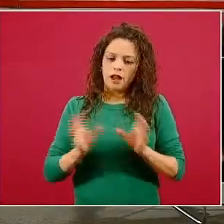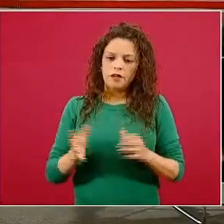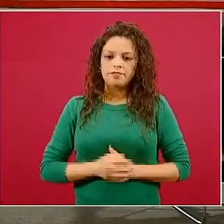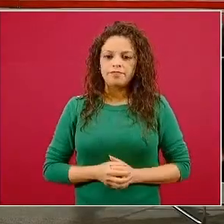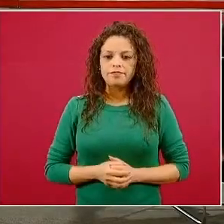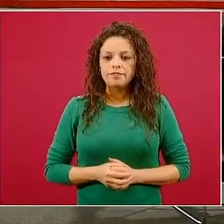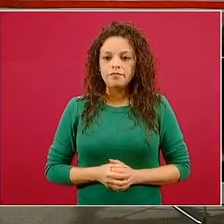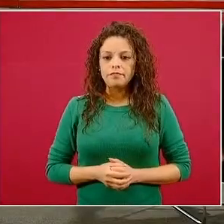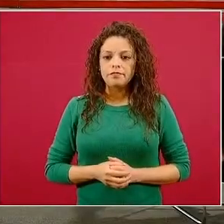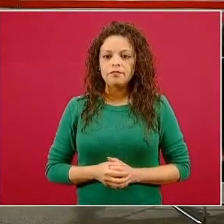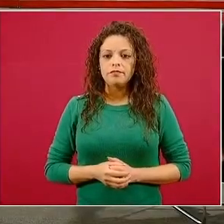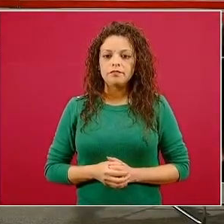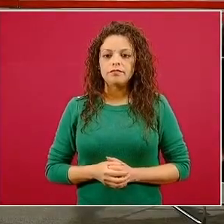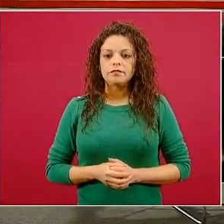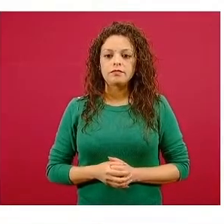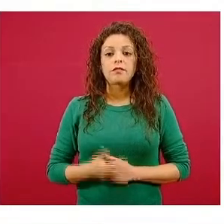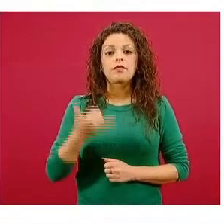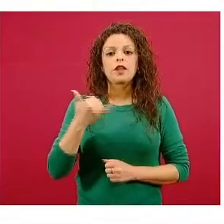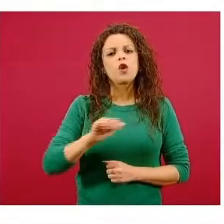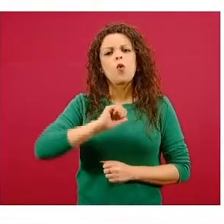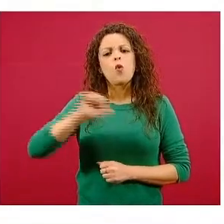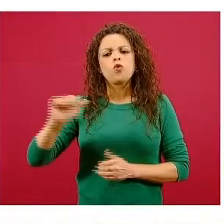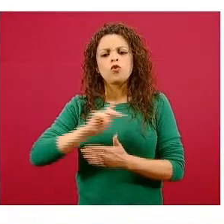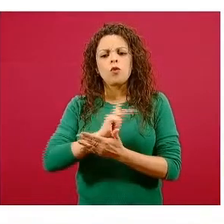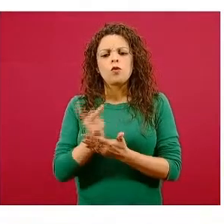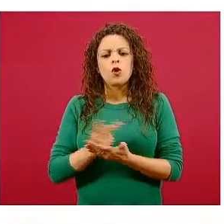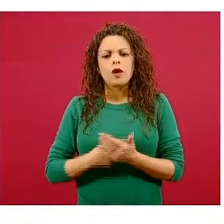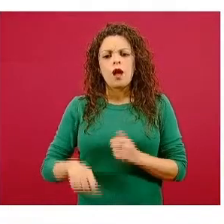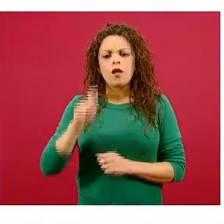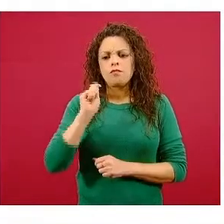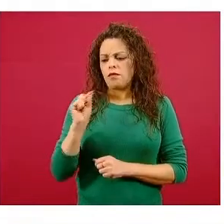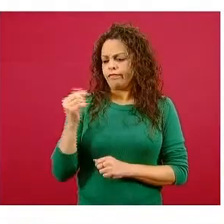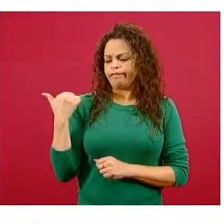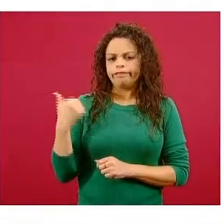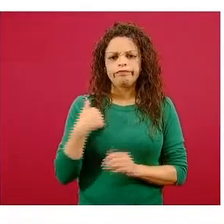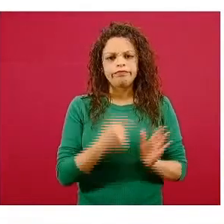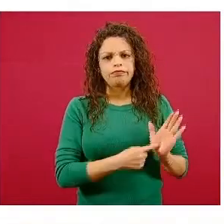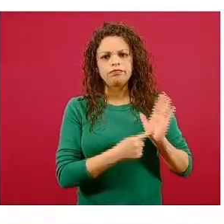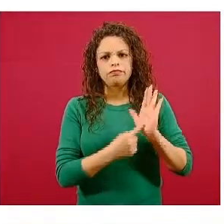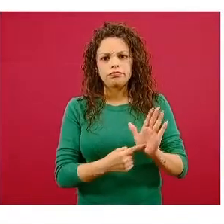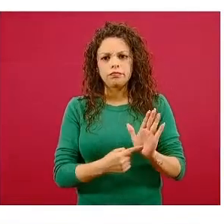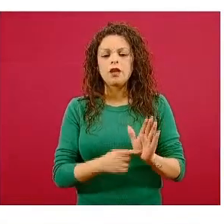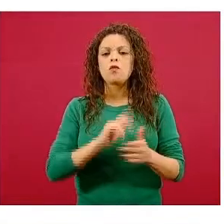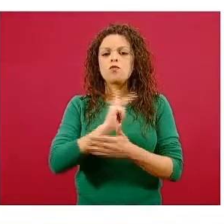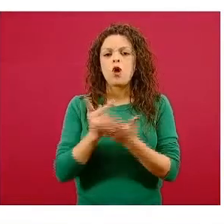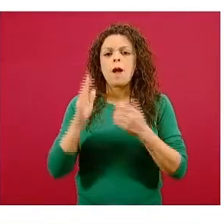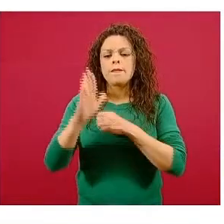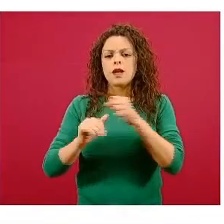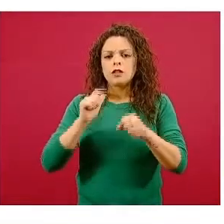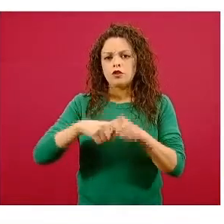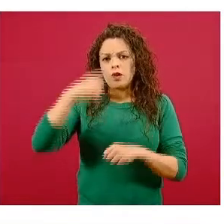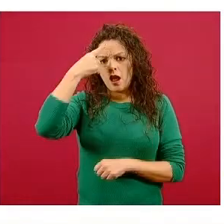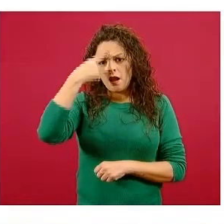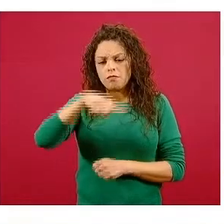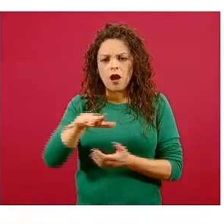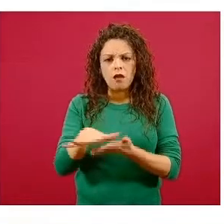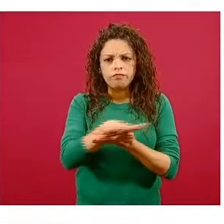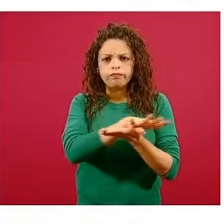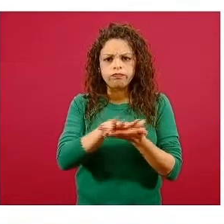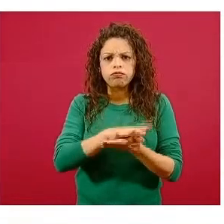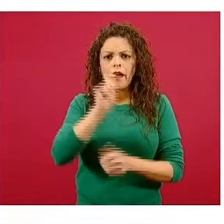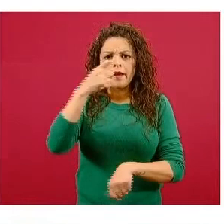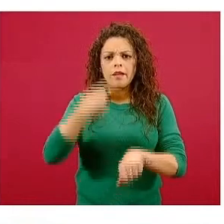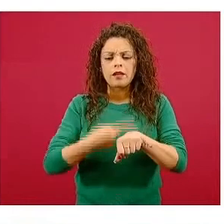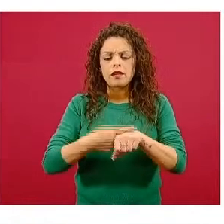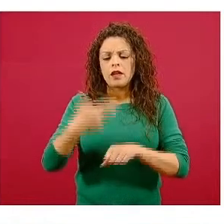tampoco podemos dejar atrás el otro programa que presentamos recientemente, que es el Programa Nacional de Eliminación para